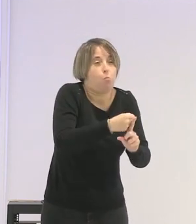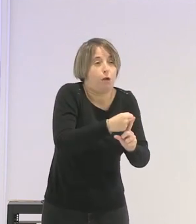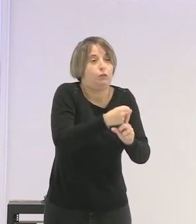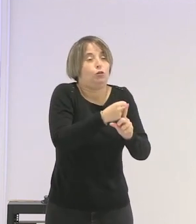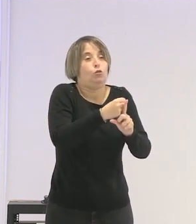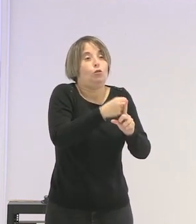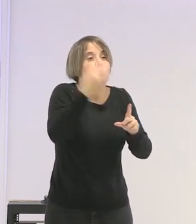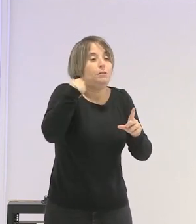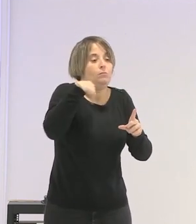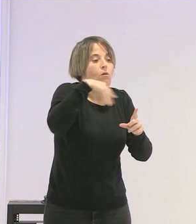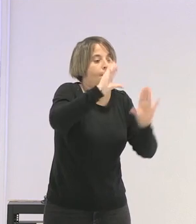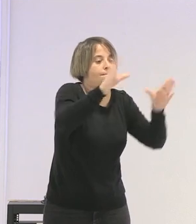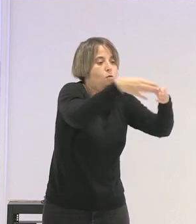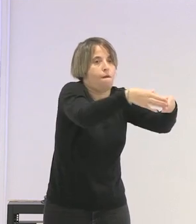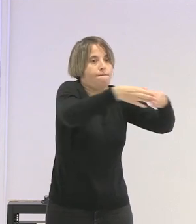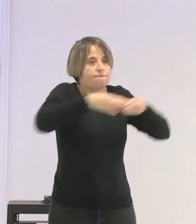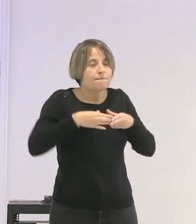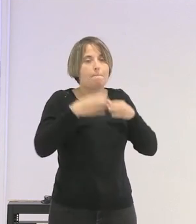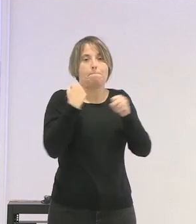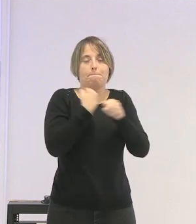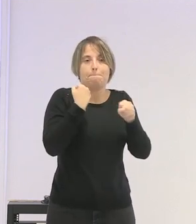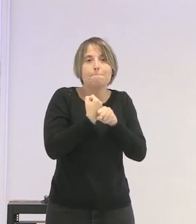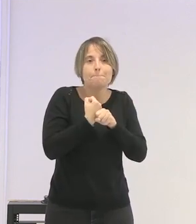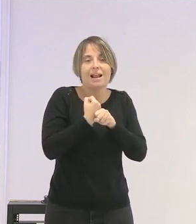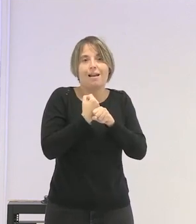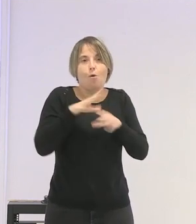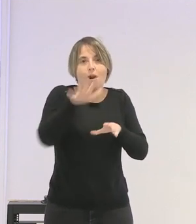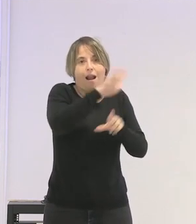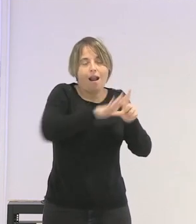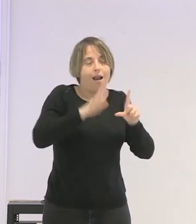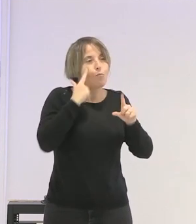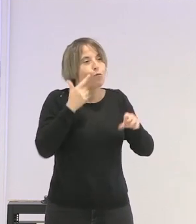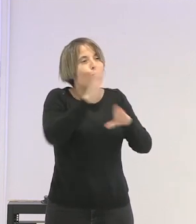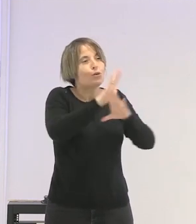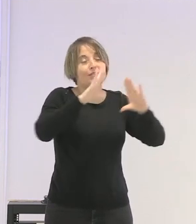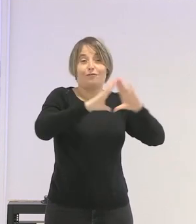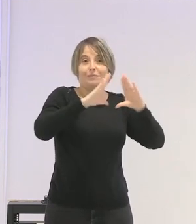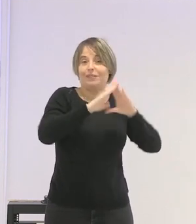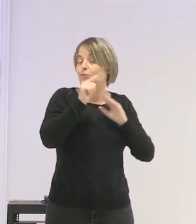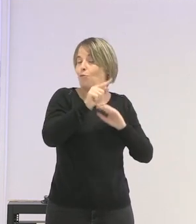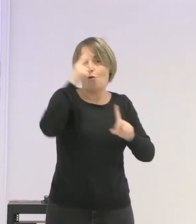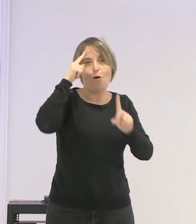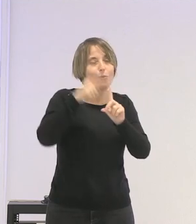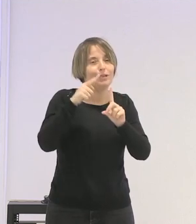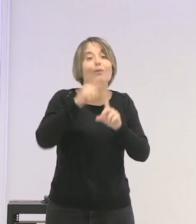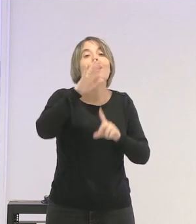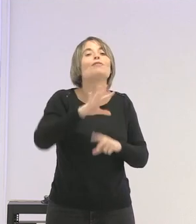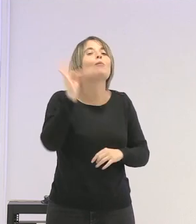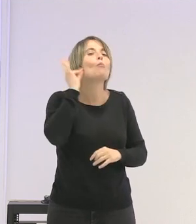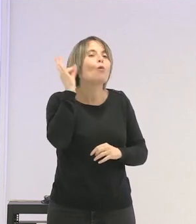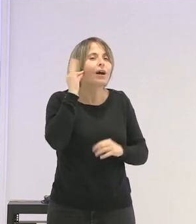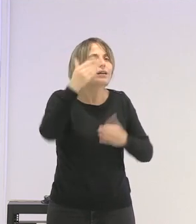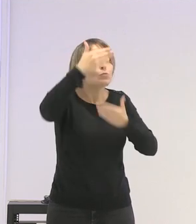sacarlas al mercado laboral, porque esta es la propuesta de este tipo de feminismo, en el fondo, donde acaban estas mujeres